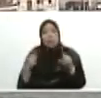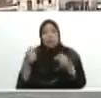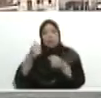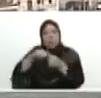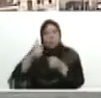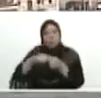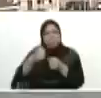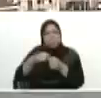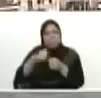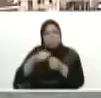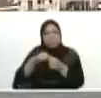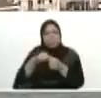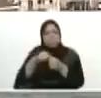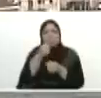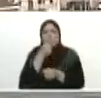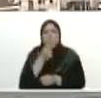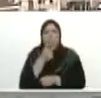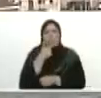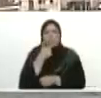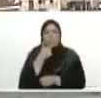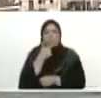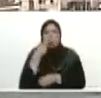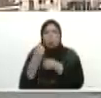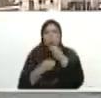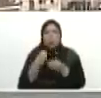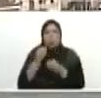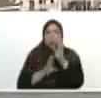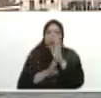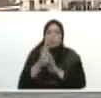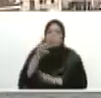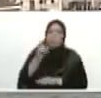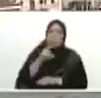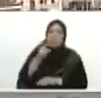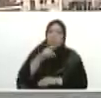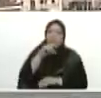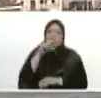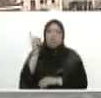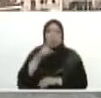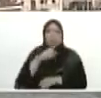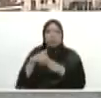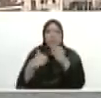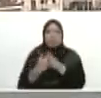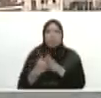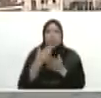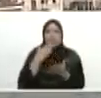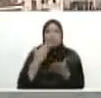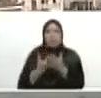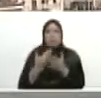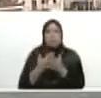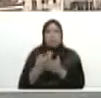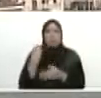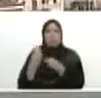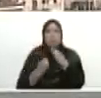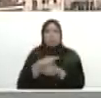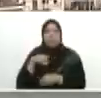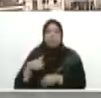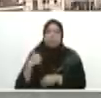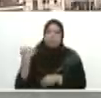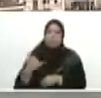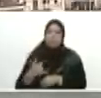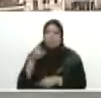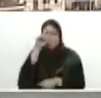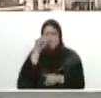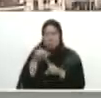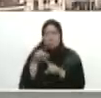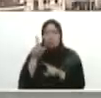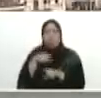lago de Maracaibo lago hermoso tiene que ser recuperado tenemos que recuperarlo así me lo planteo y lo que nosotros nos planteamos lo